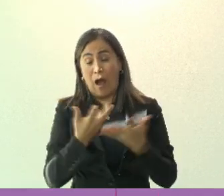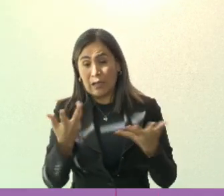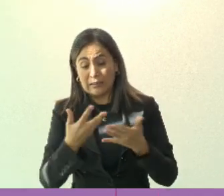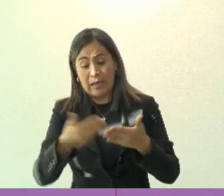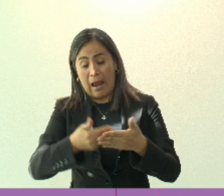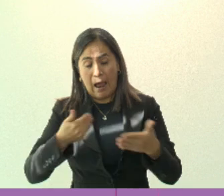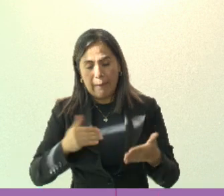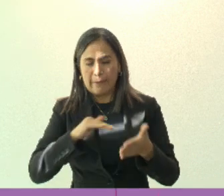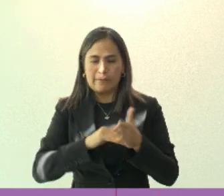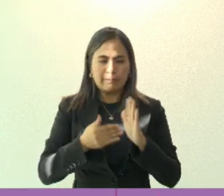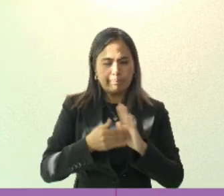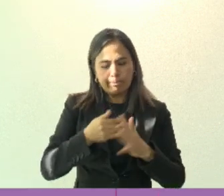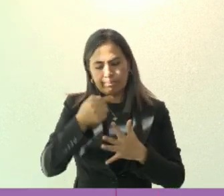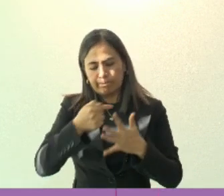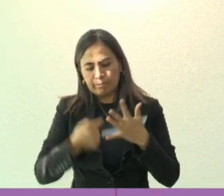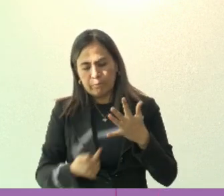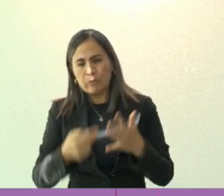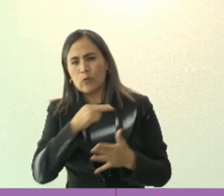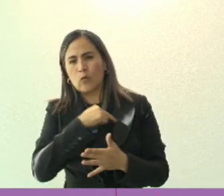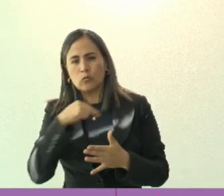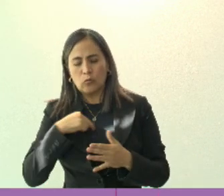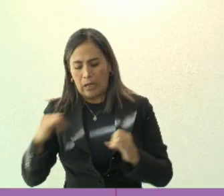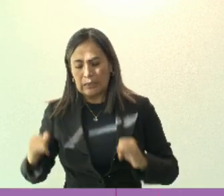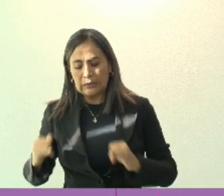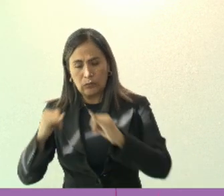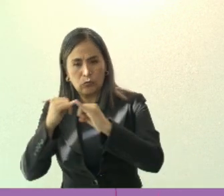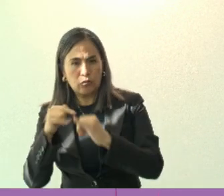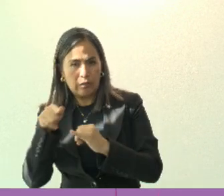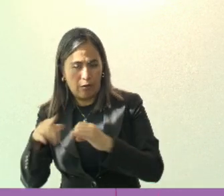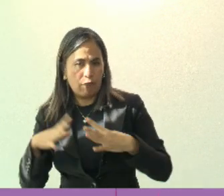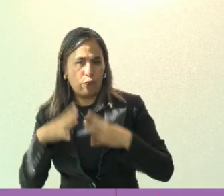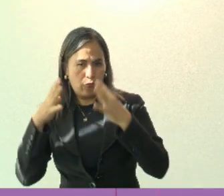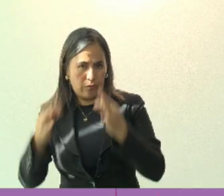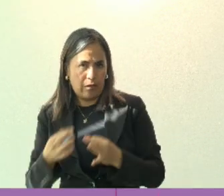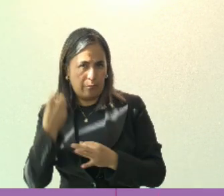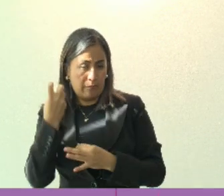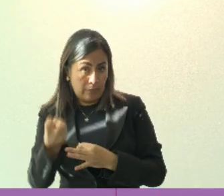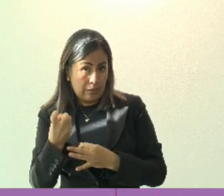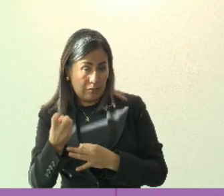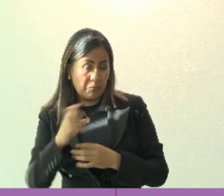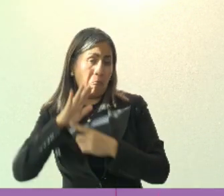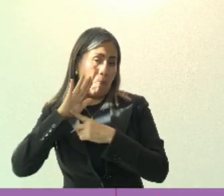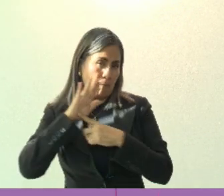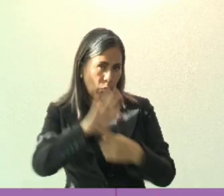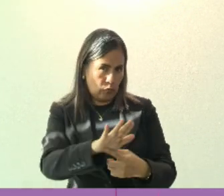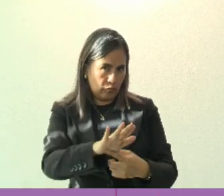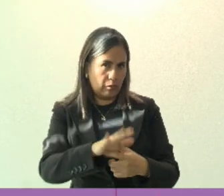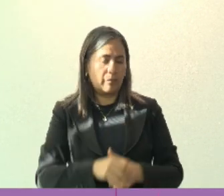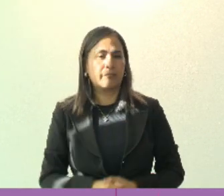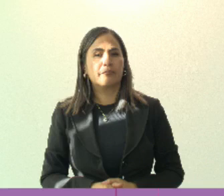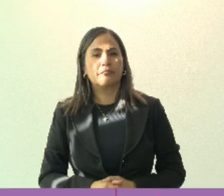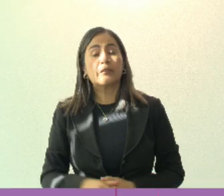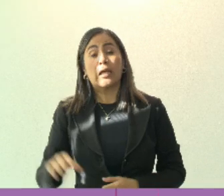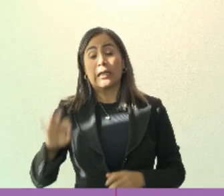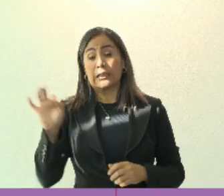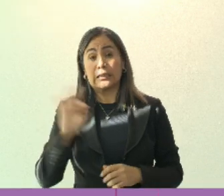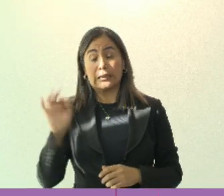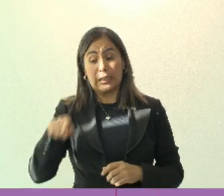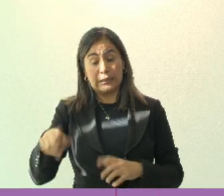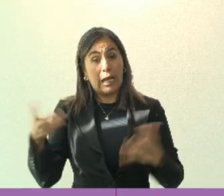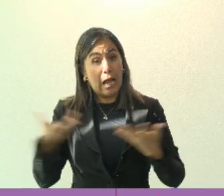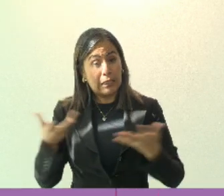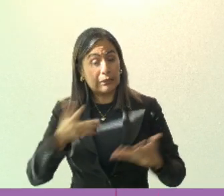estratégicos, para aquello para lo que nacieron las instituciones. Y dentro de ello hay la sanción, es el